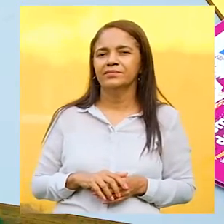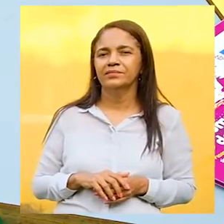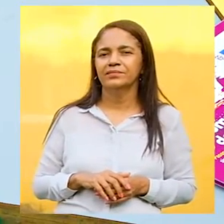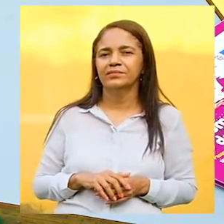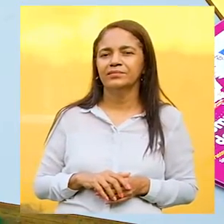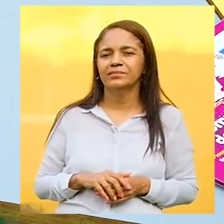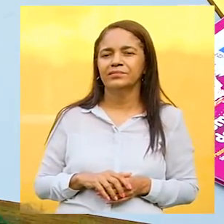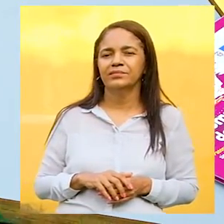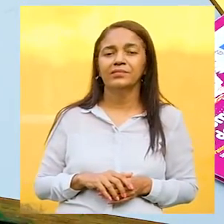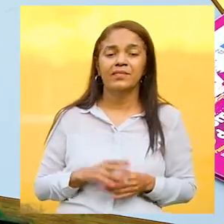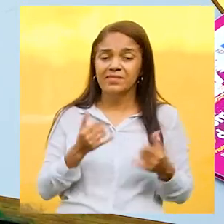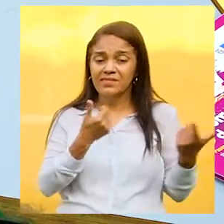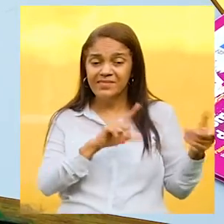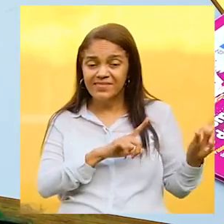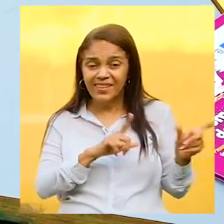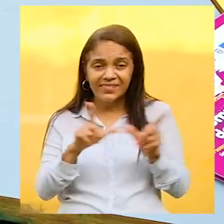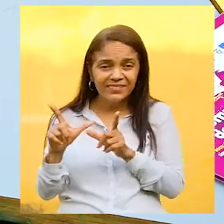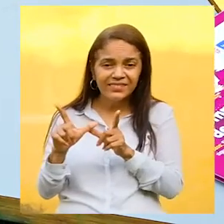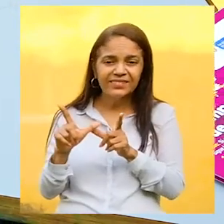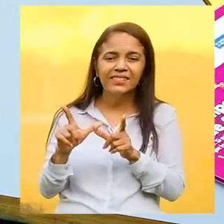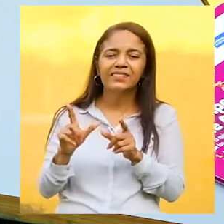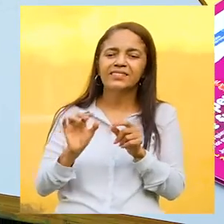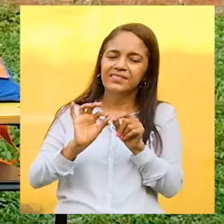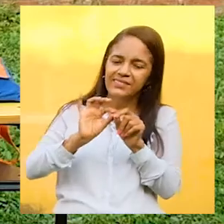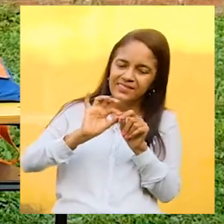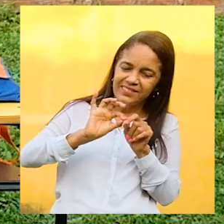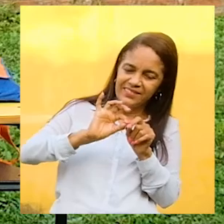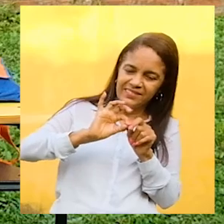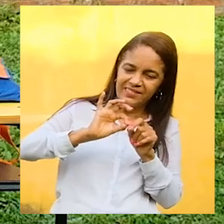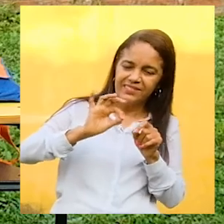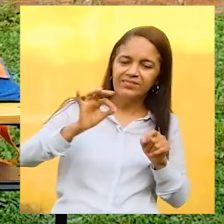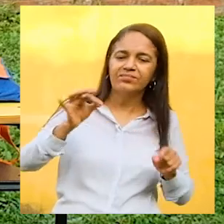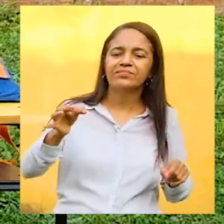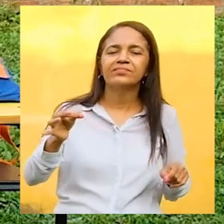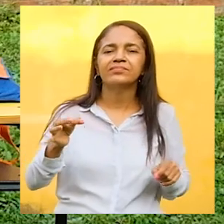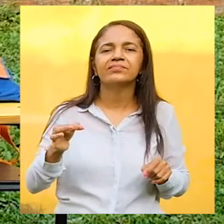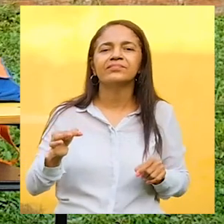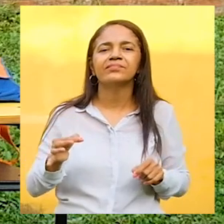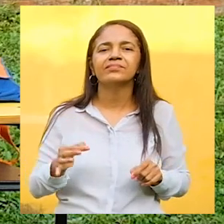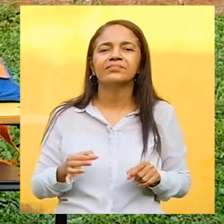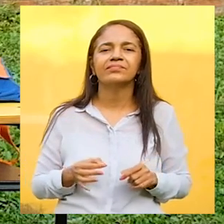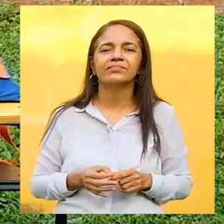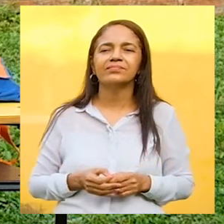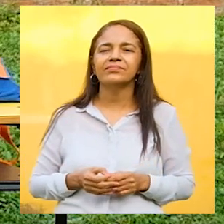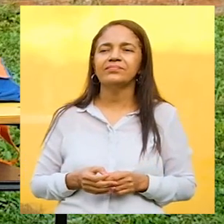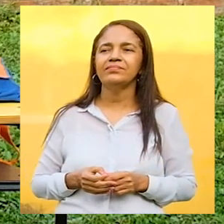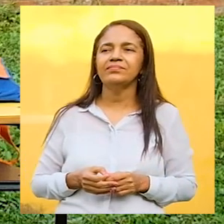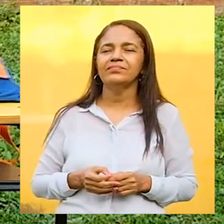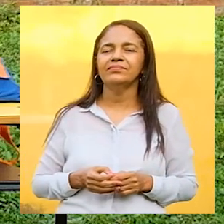Y una vez recortado, entonces quitamos el sticker